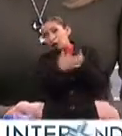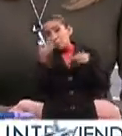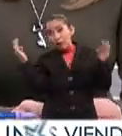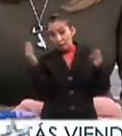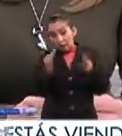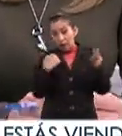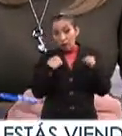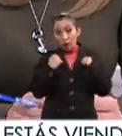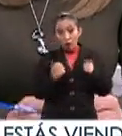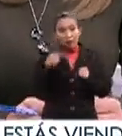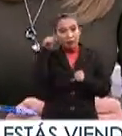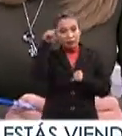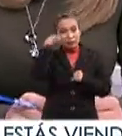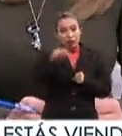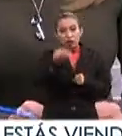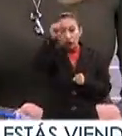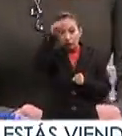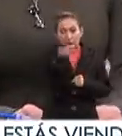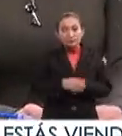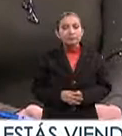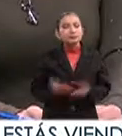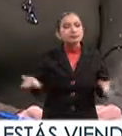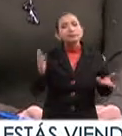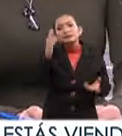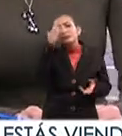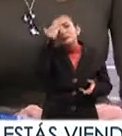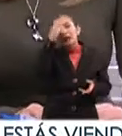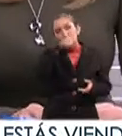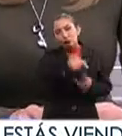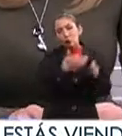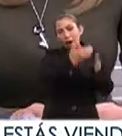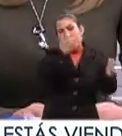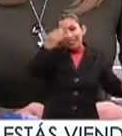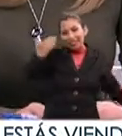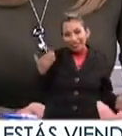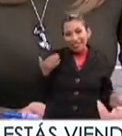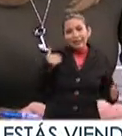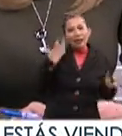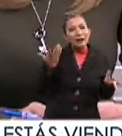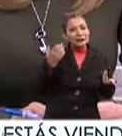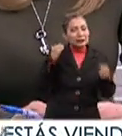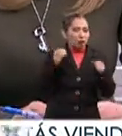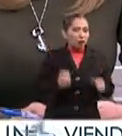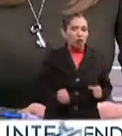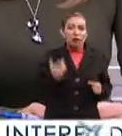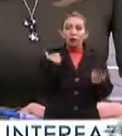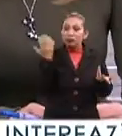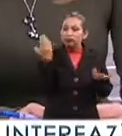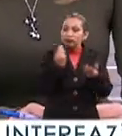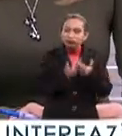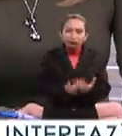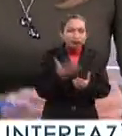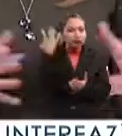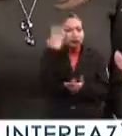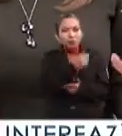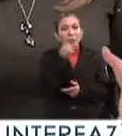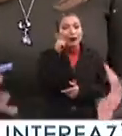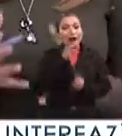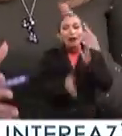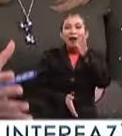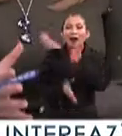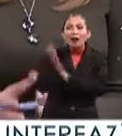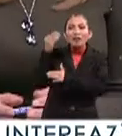poniendo bastante intenso por allá. Pero bueno, recordemos esas épocas tan seguramente enriquecedoras que viviste para